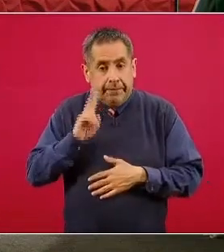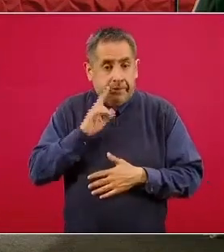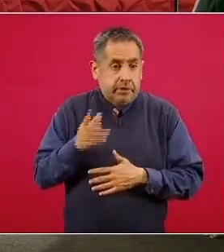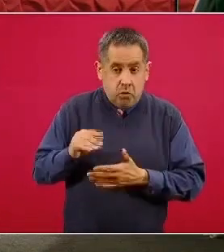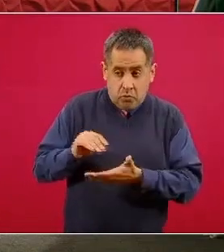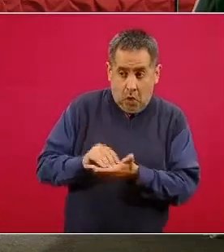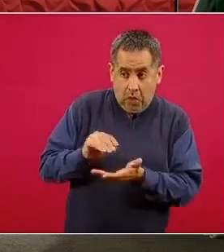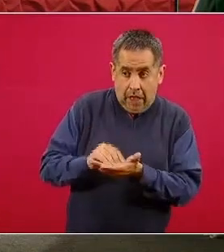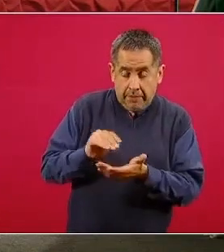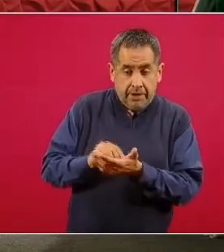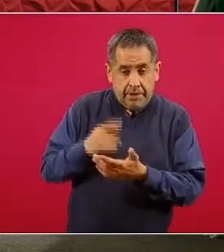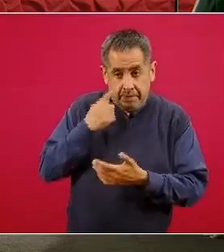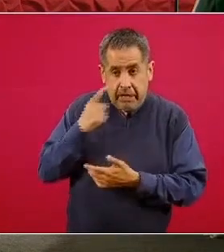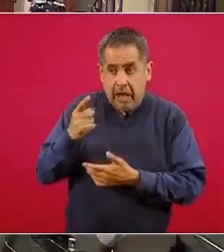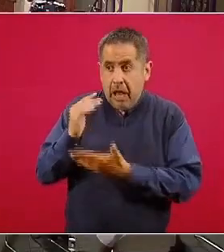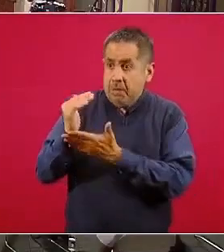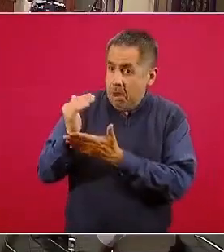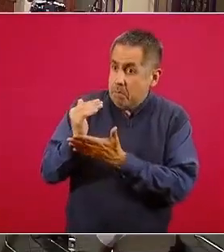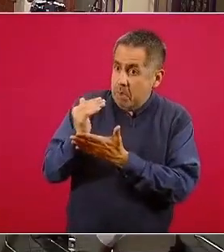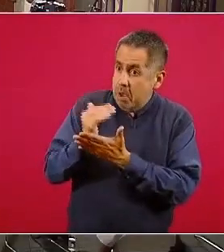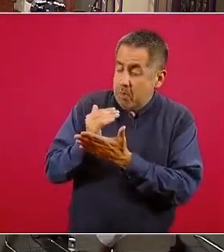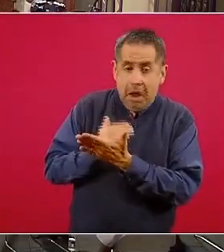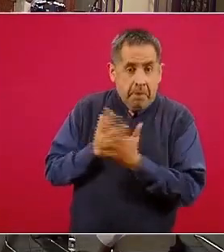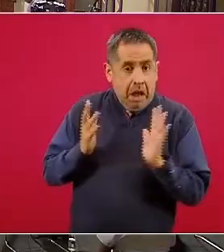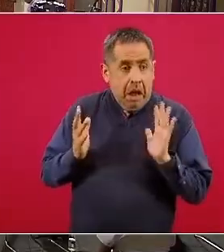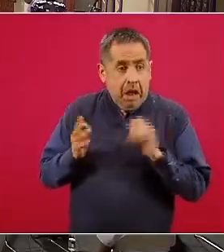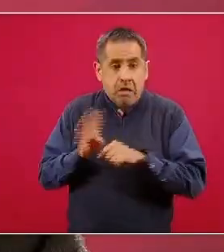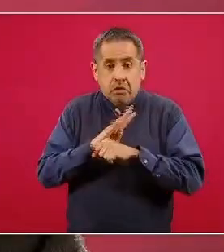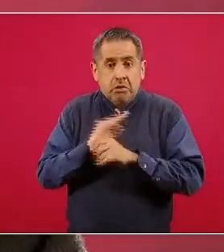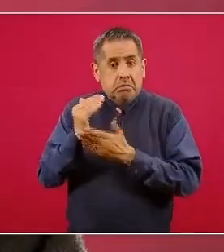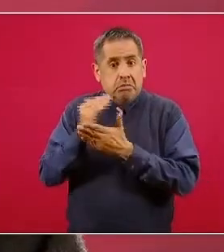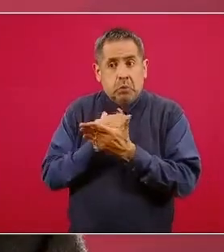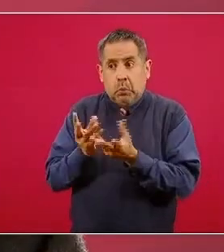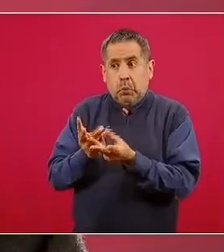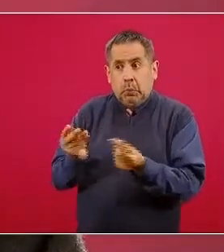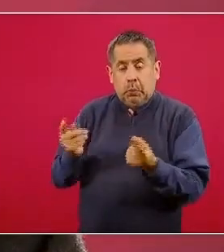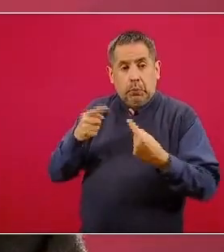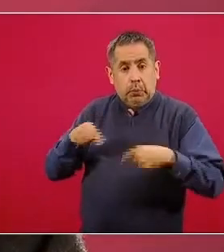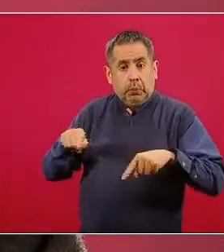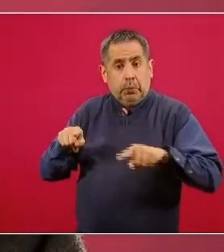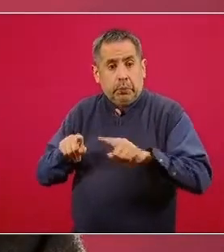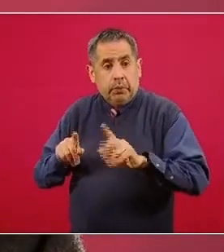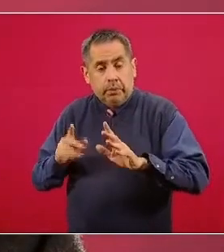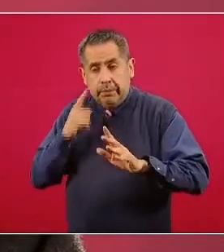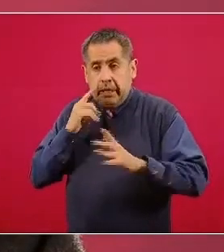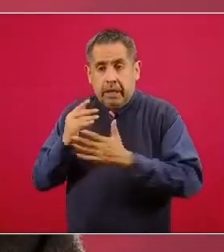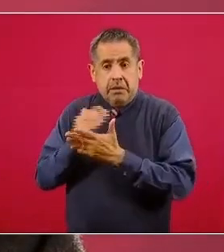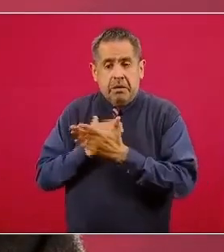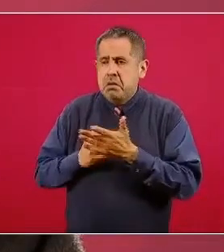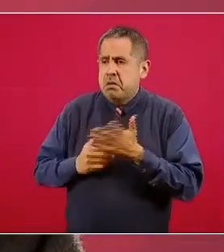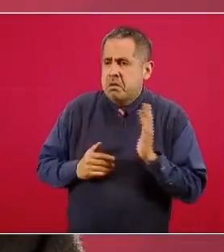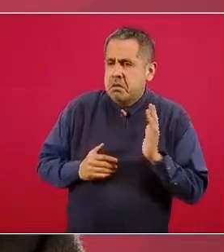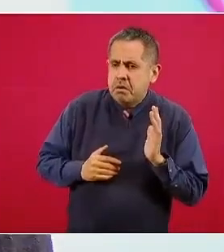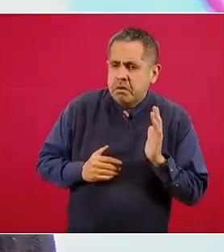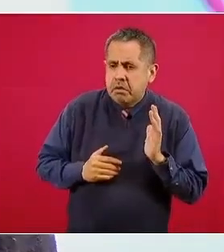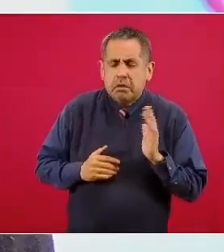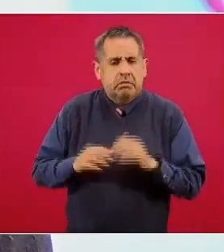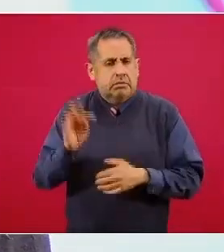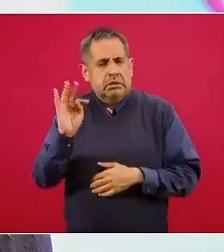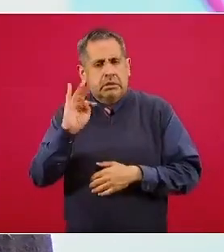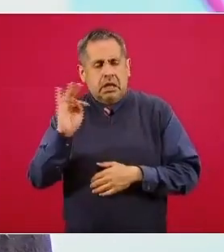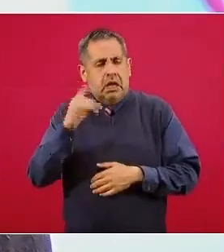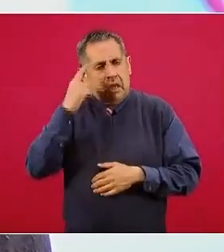sigue siendo a la reducción de los indicadores, de los valores de los indicadores de control epidémico,